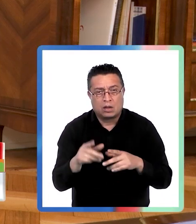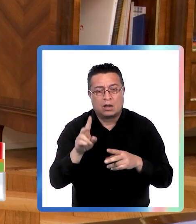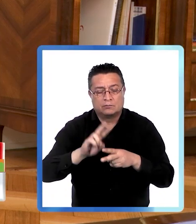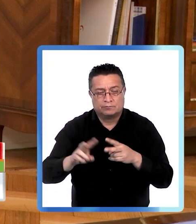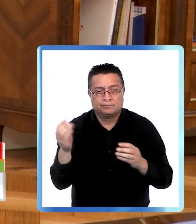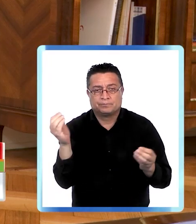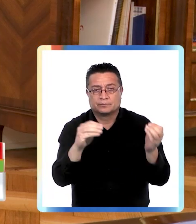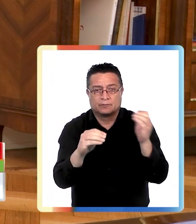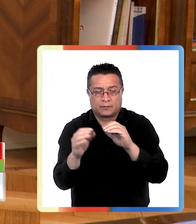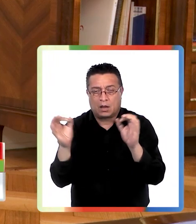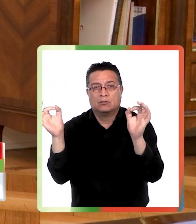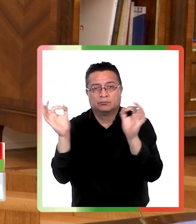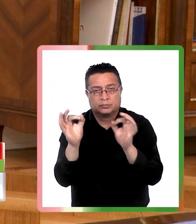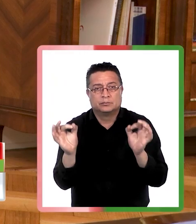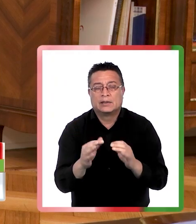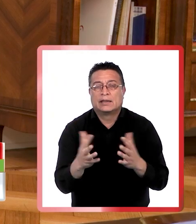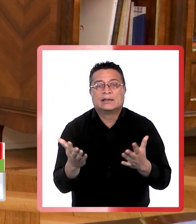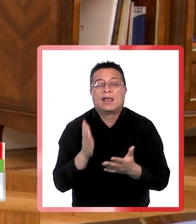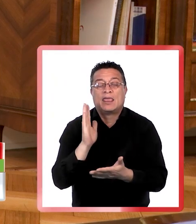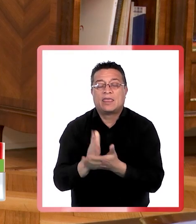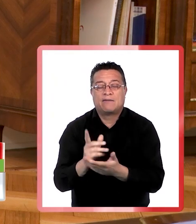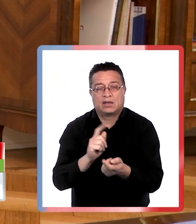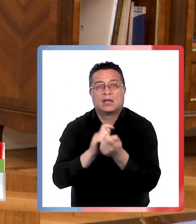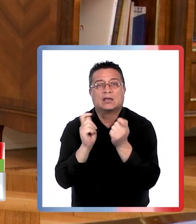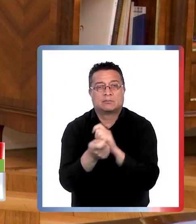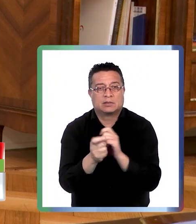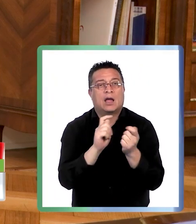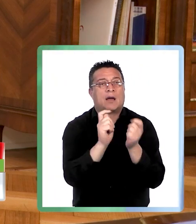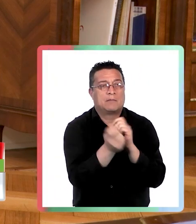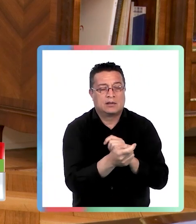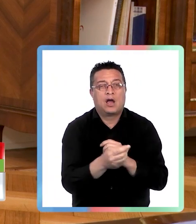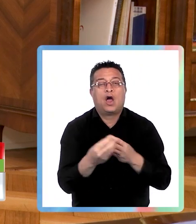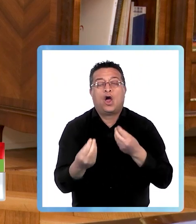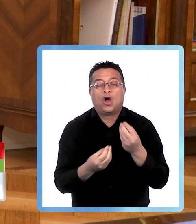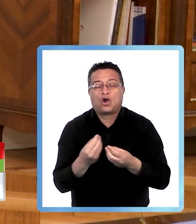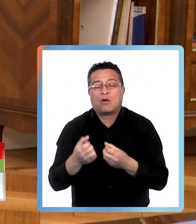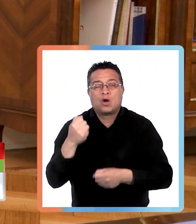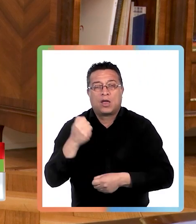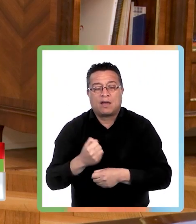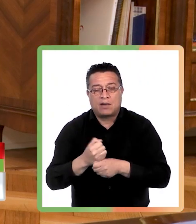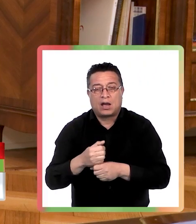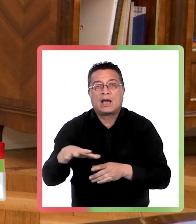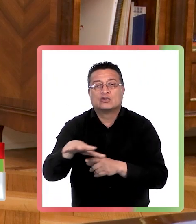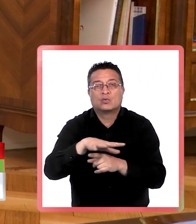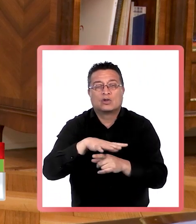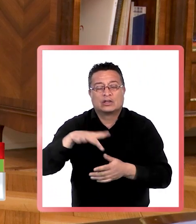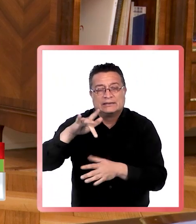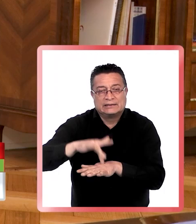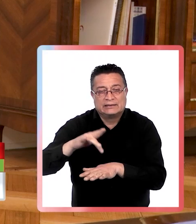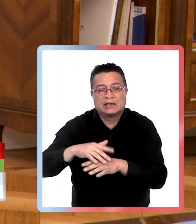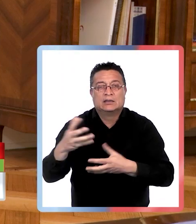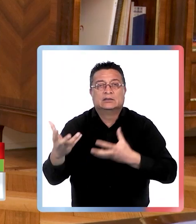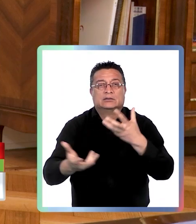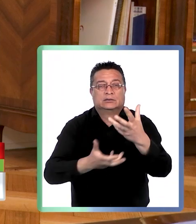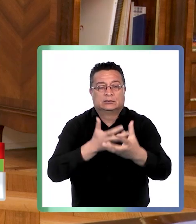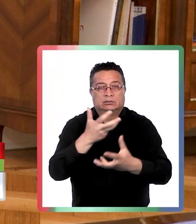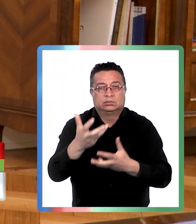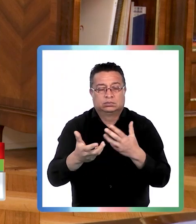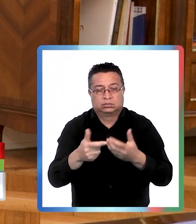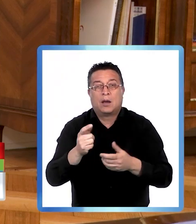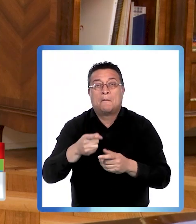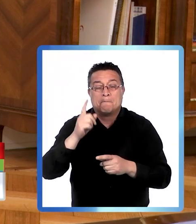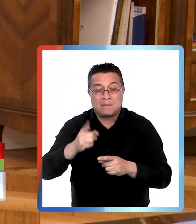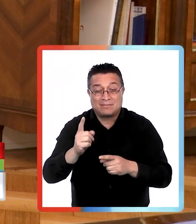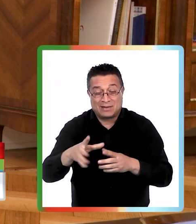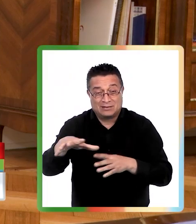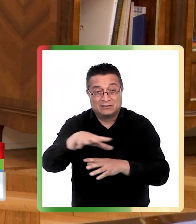ido formulando algunas orientaciones de qué es lo que se debe corregir, en cómo se trabaja en el momento crítico del manejo del incendio, en la unidad